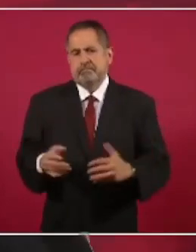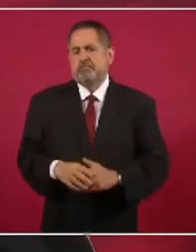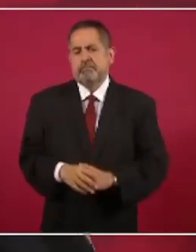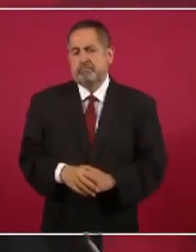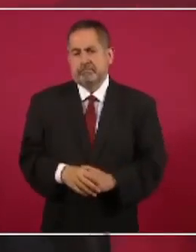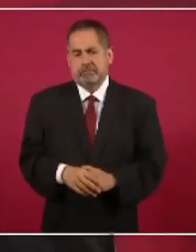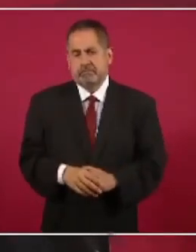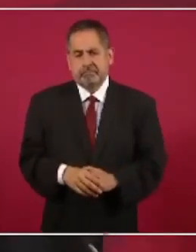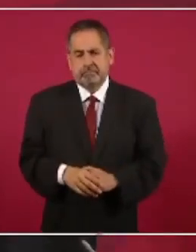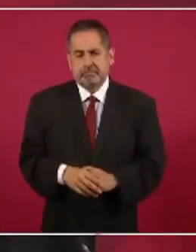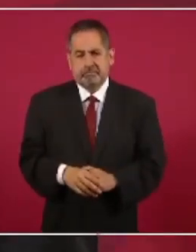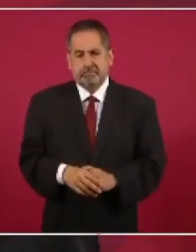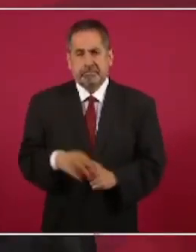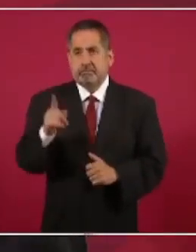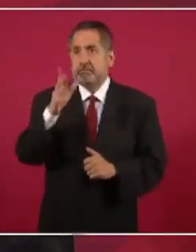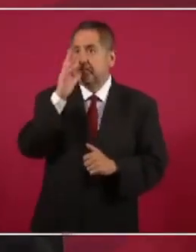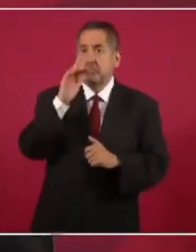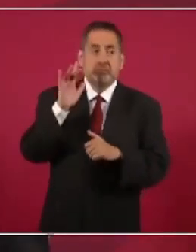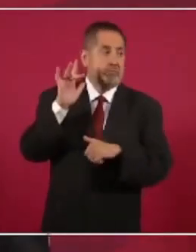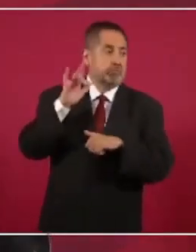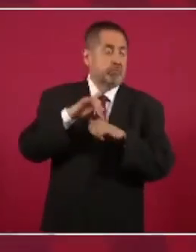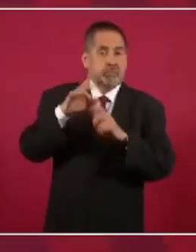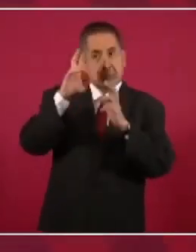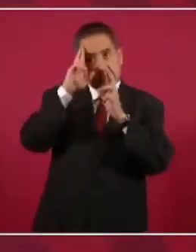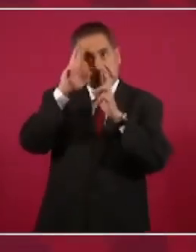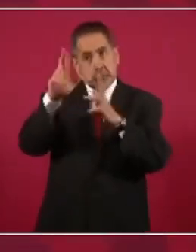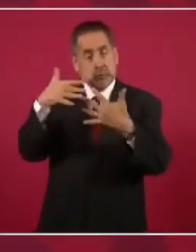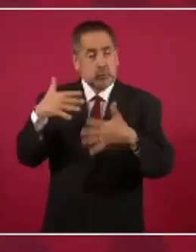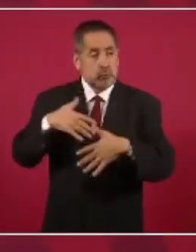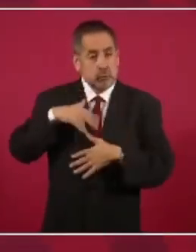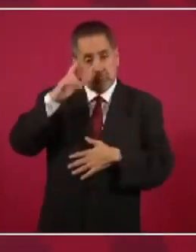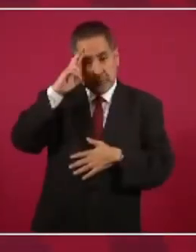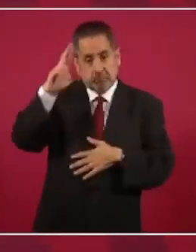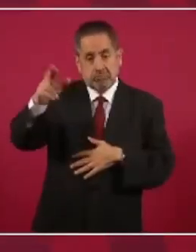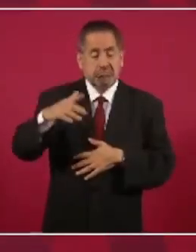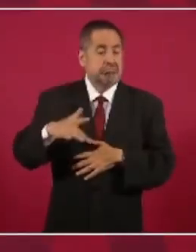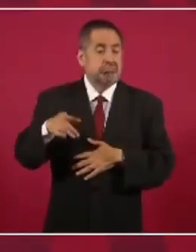Y son así como intocables. Se sienten